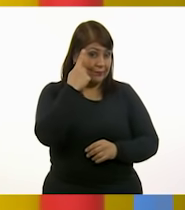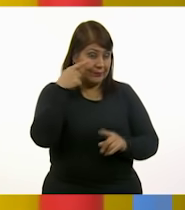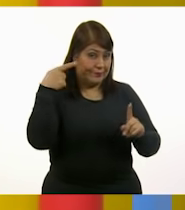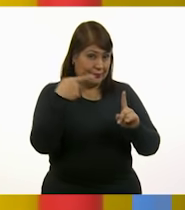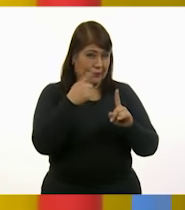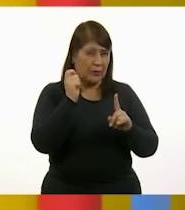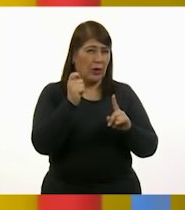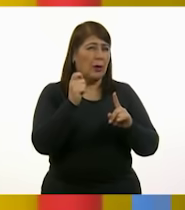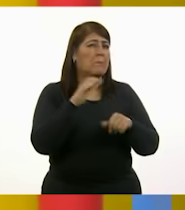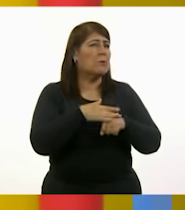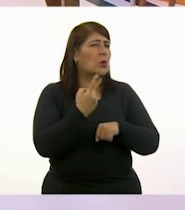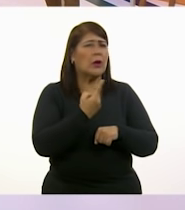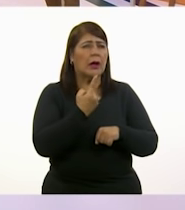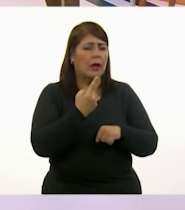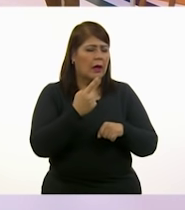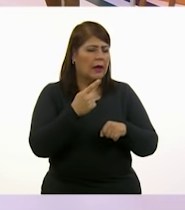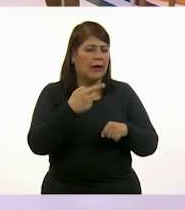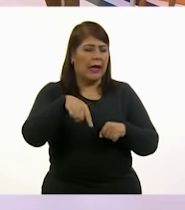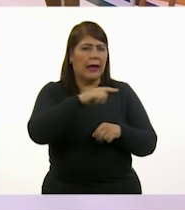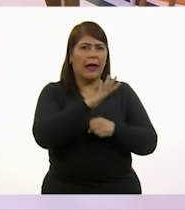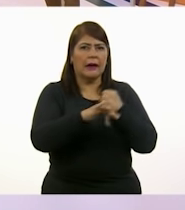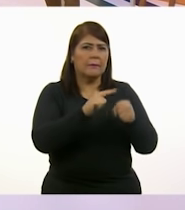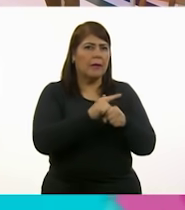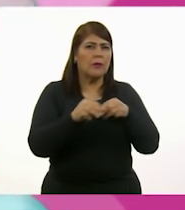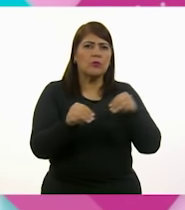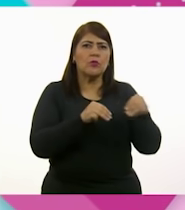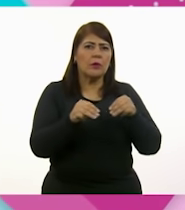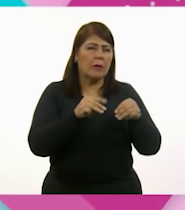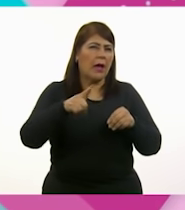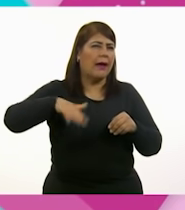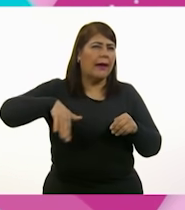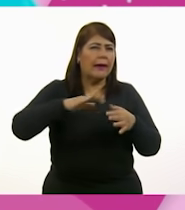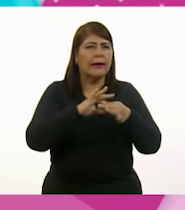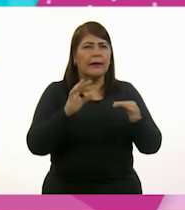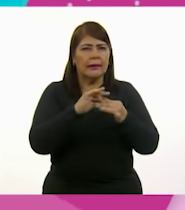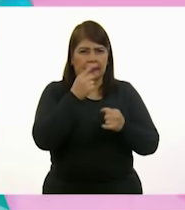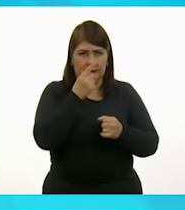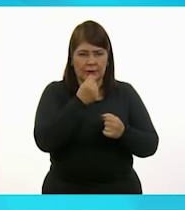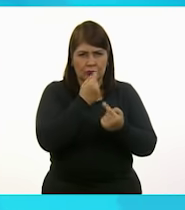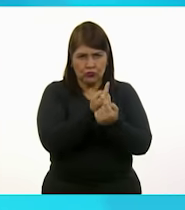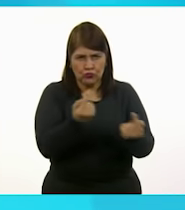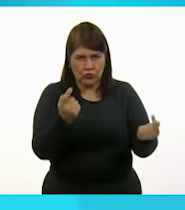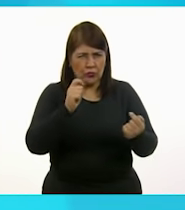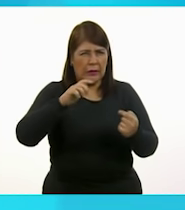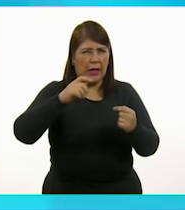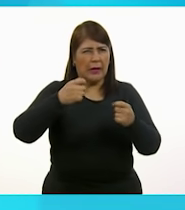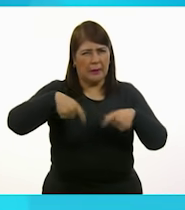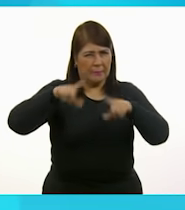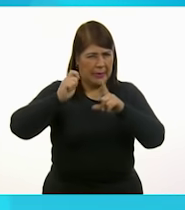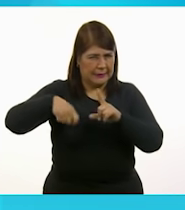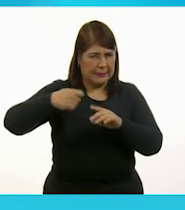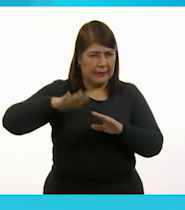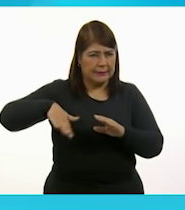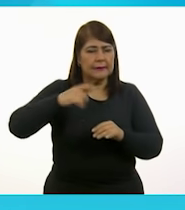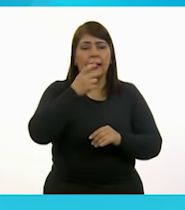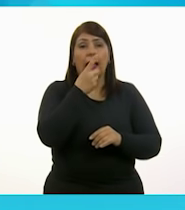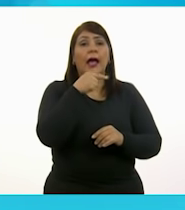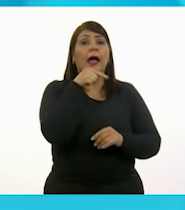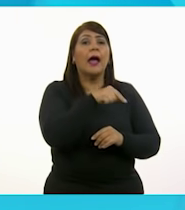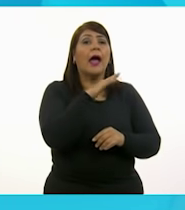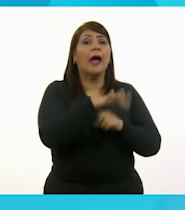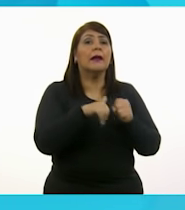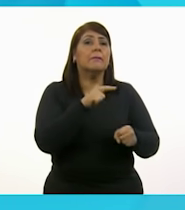por las que se mueven los animales Y como lo dijeron algunas niñas y niños allá en los videos, cuando vimos los videos Es porque los